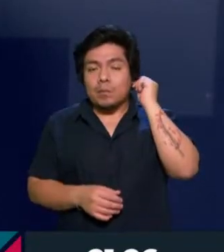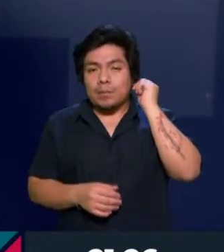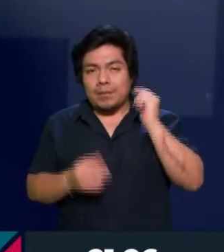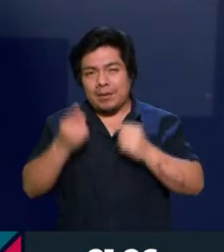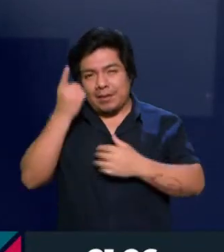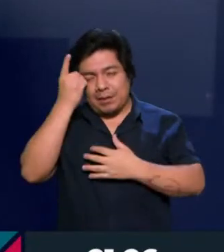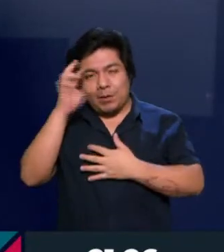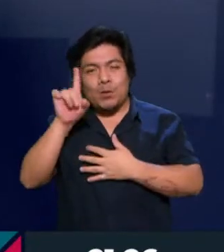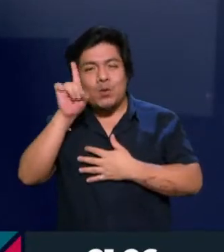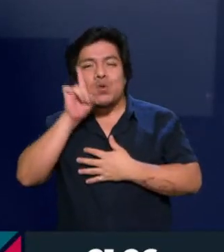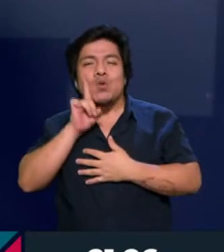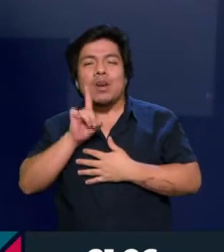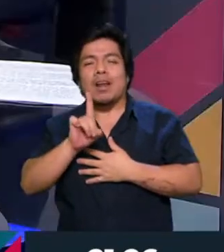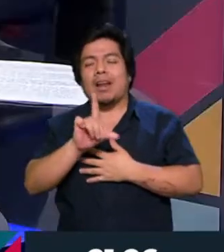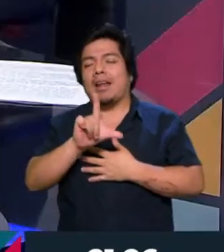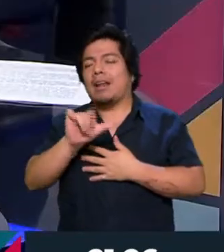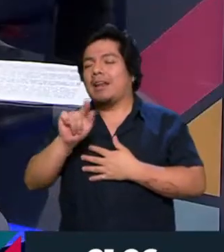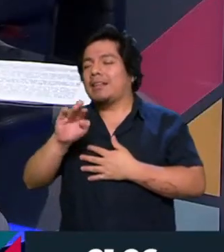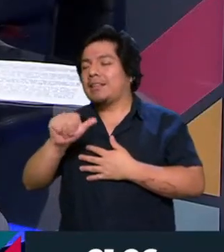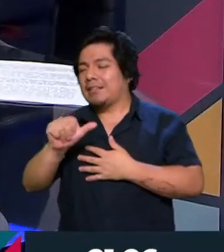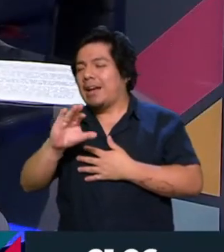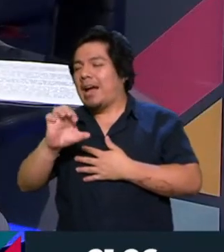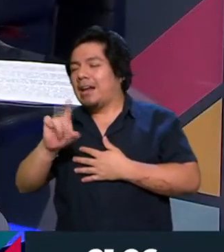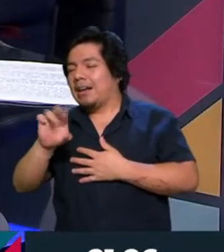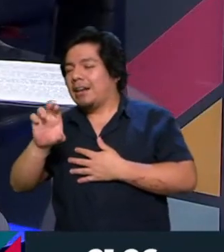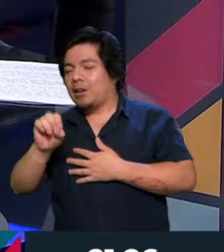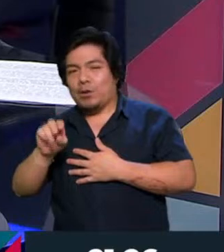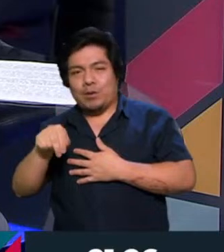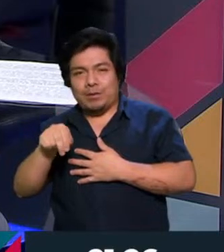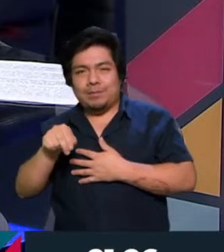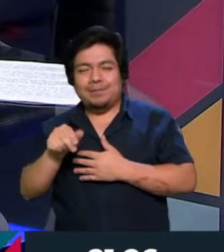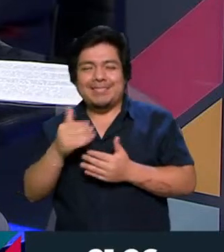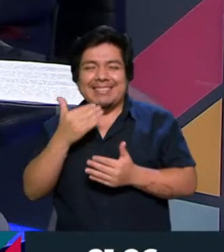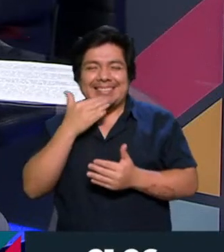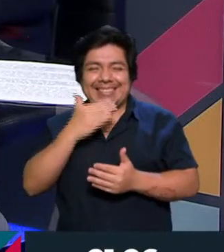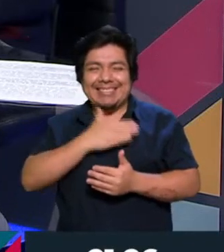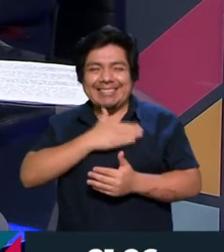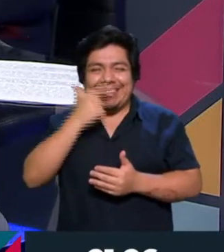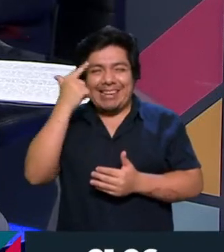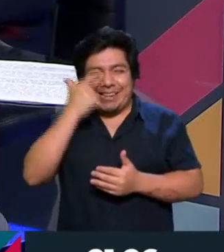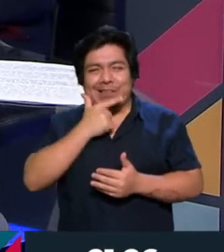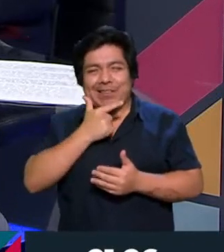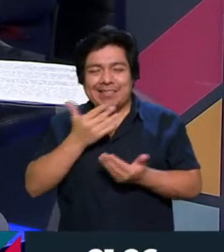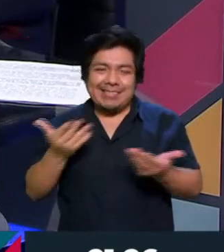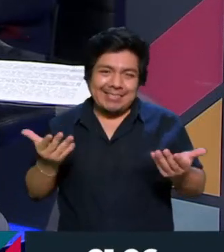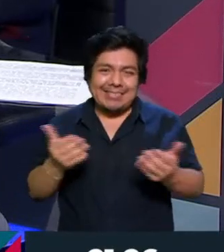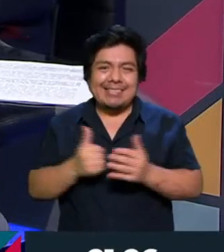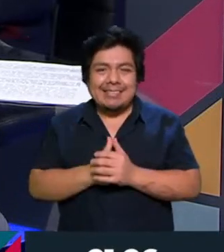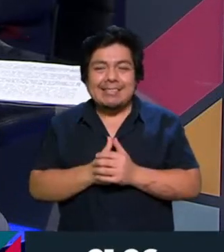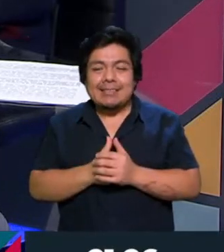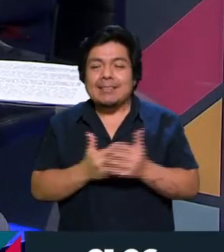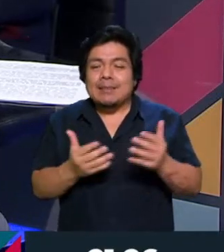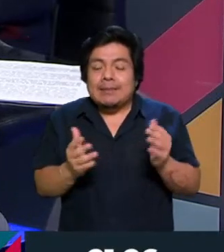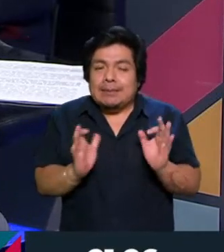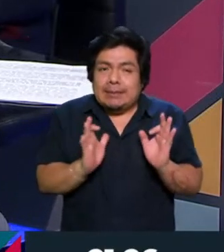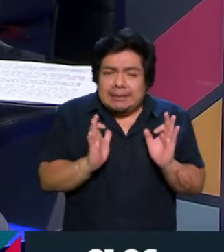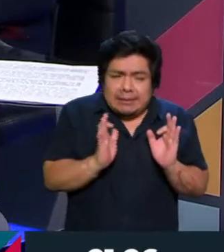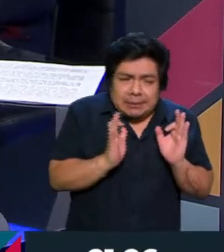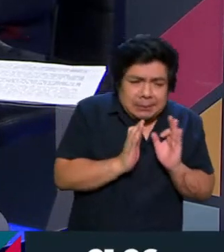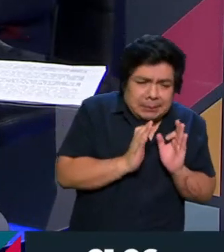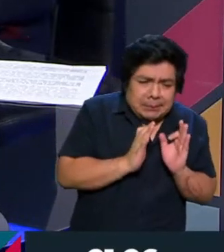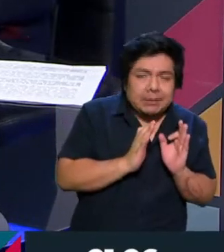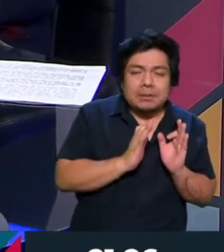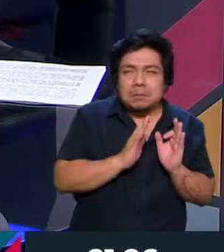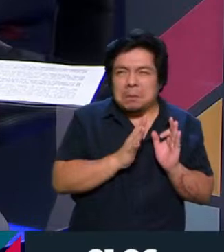Doctora Leticia Calderón, muy buenas noches, como siempre, gracias por estar con nosotros. ¿Cómo estás, Alex? Aquí, pasando del frío, a ver, creo